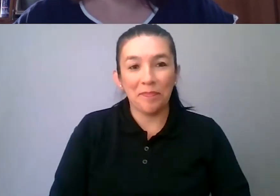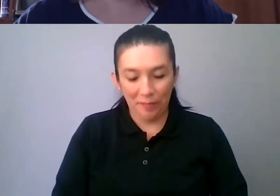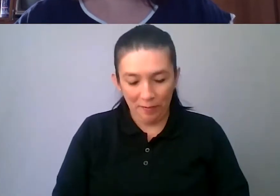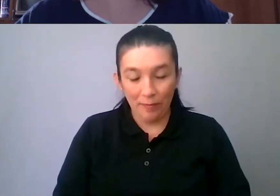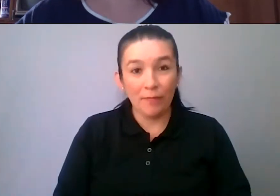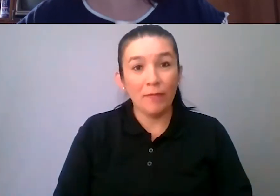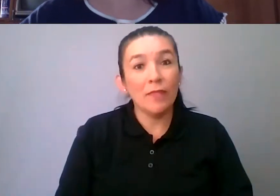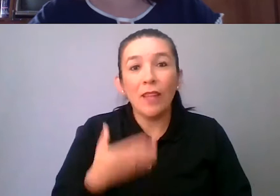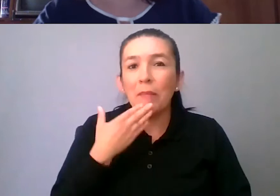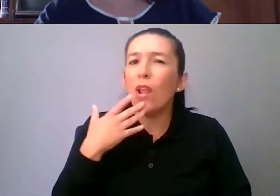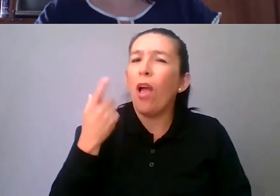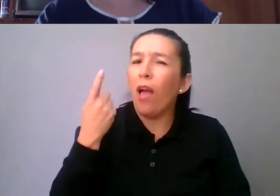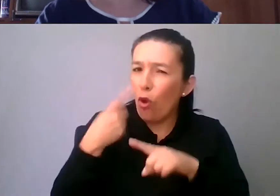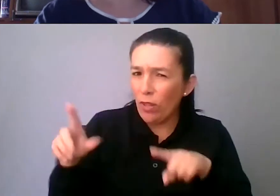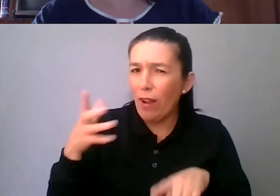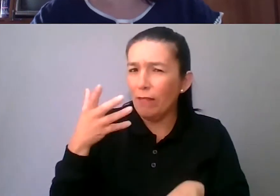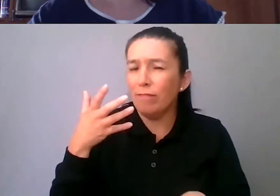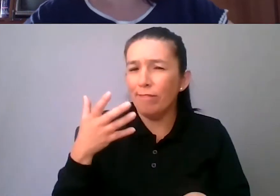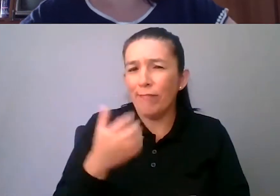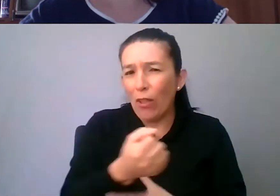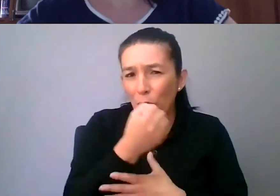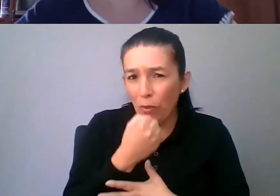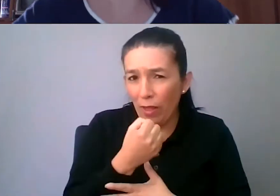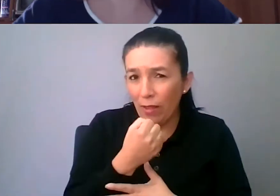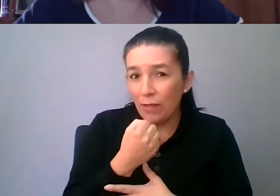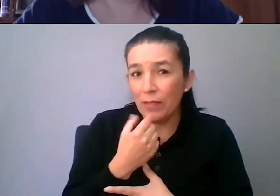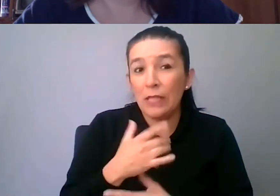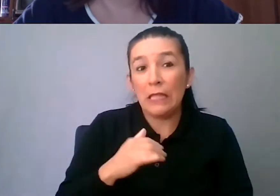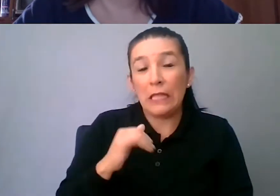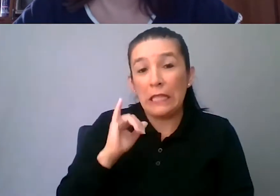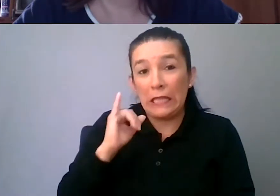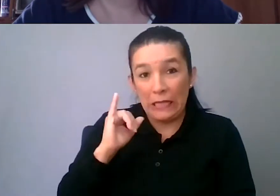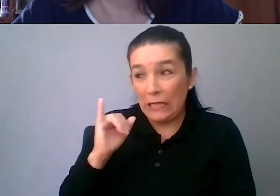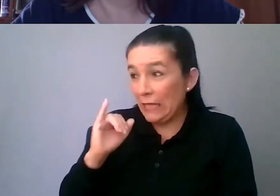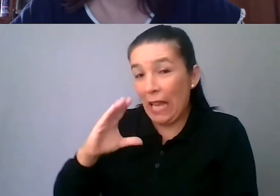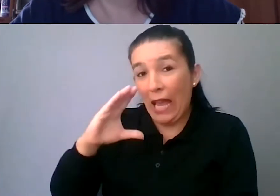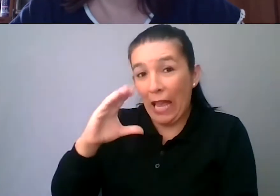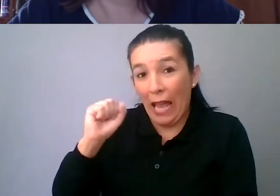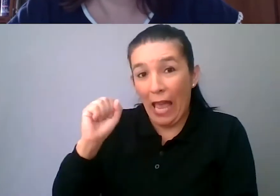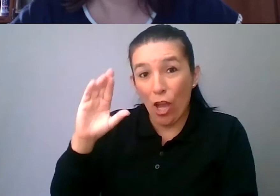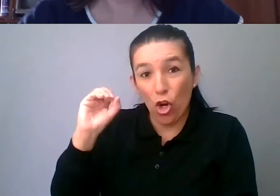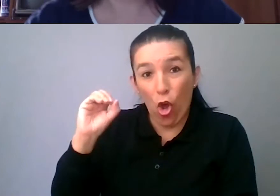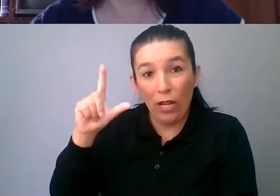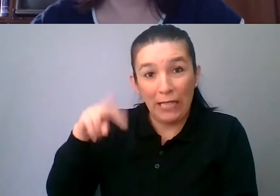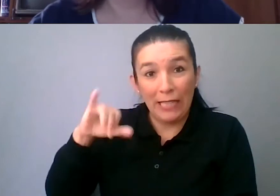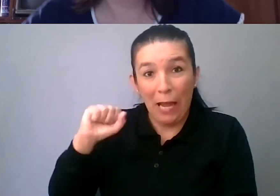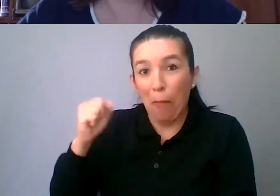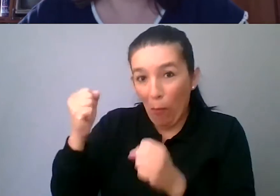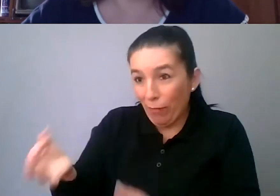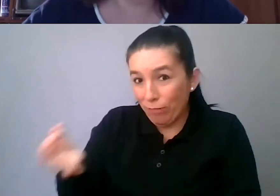¿Y existen otras funcionalidades? La Carolina te puede contar de las otras funcionalidades, creo yo.